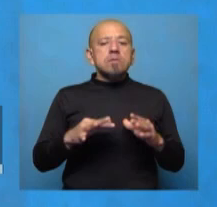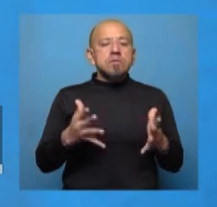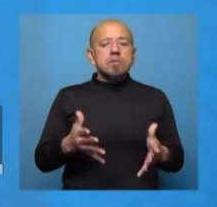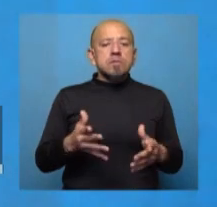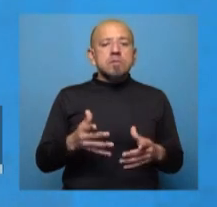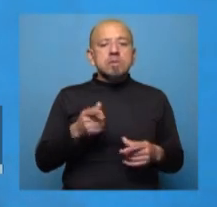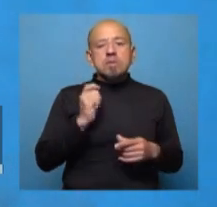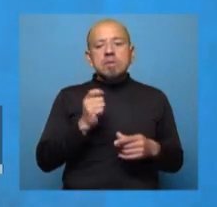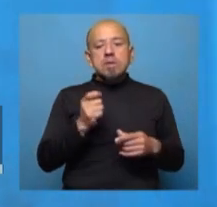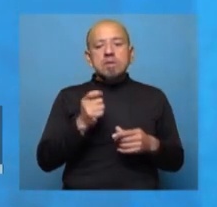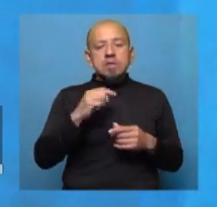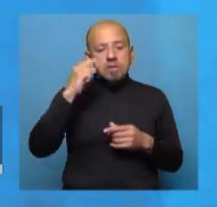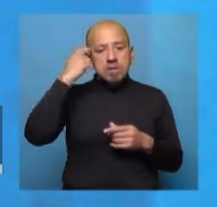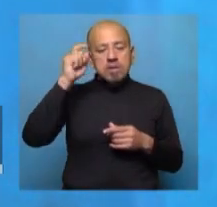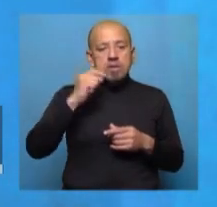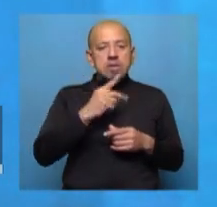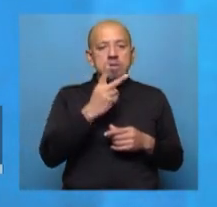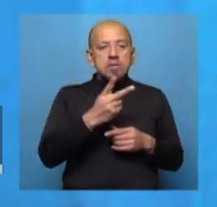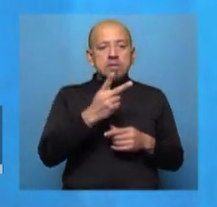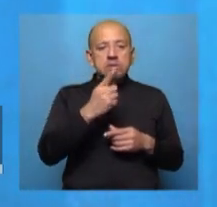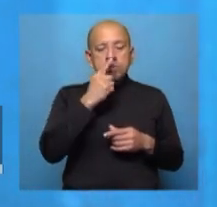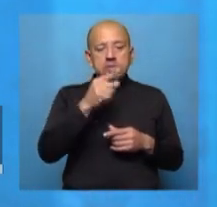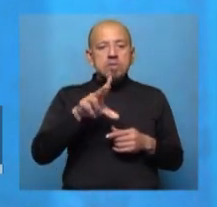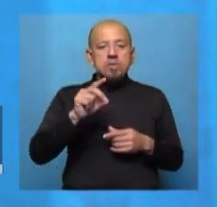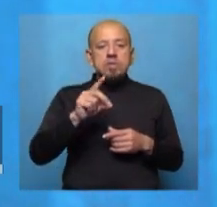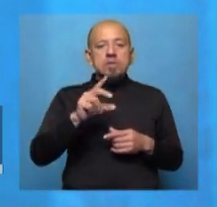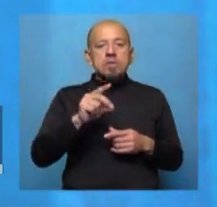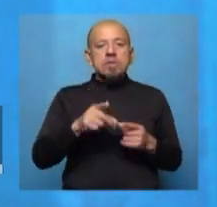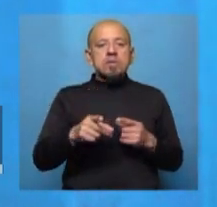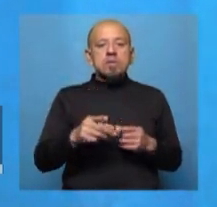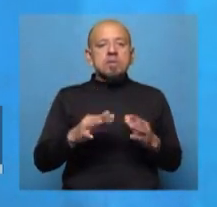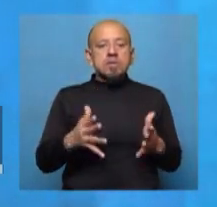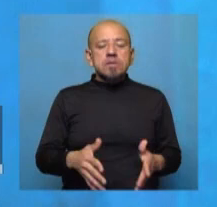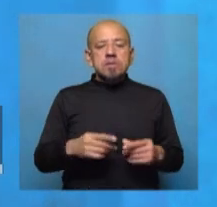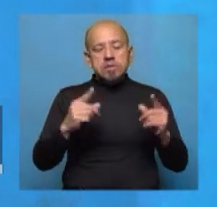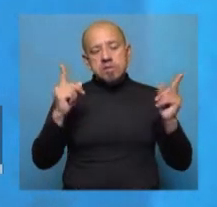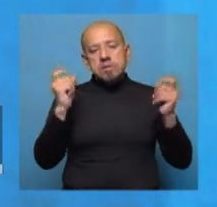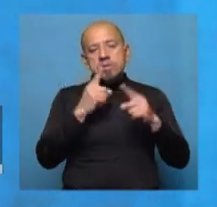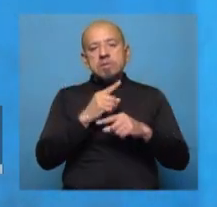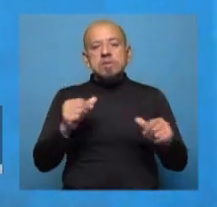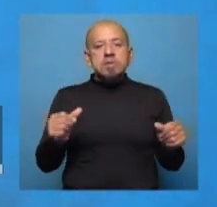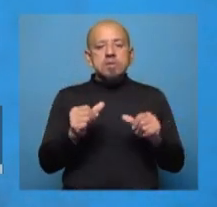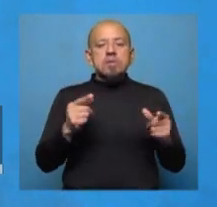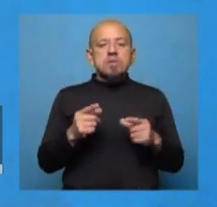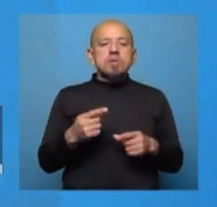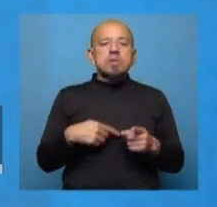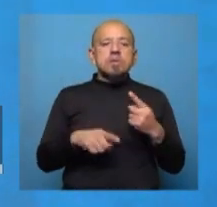idea serer un mundial en el año 2030 aquí en Uruguay o en la región es difícil de determinar